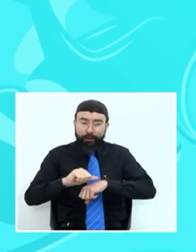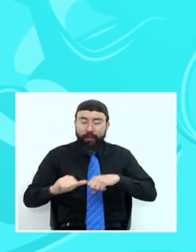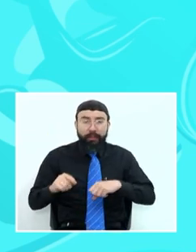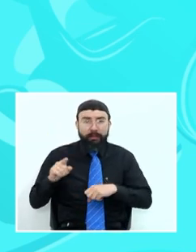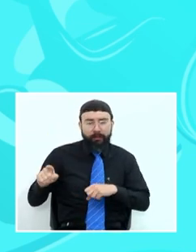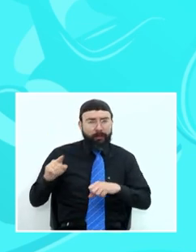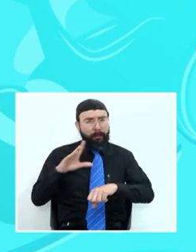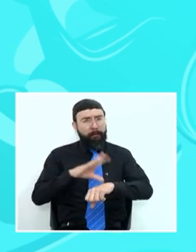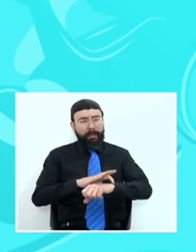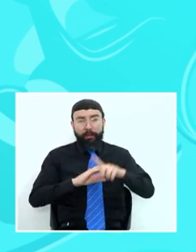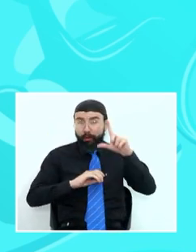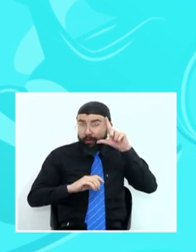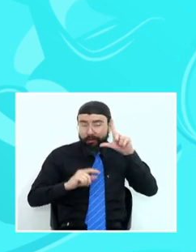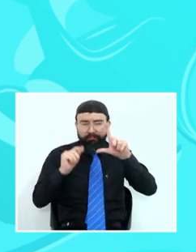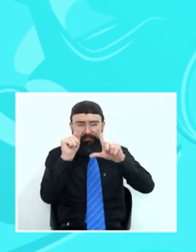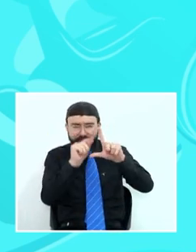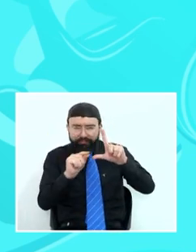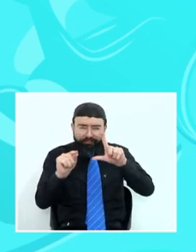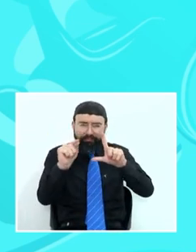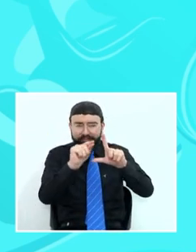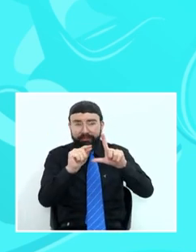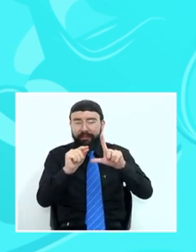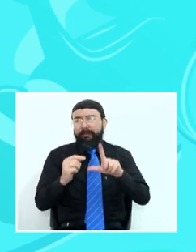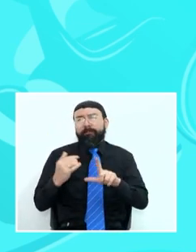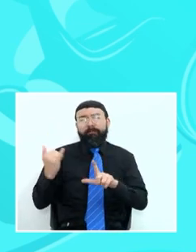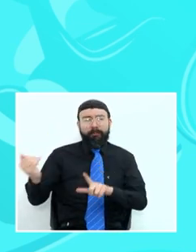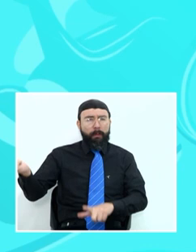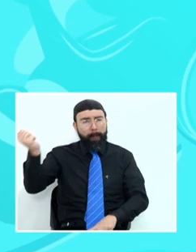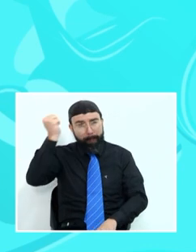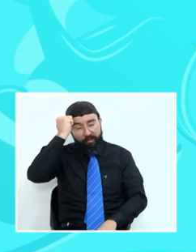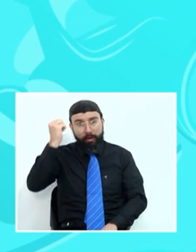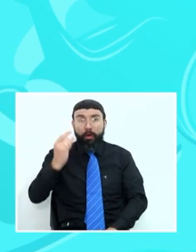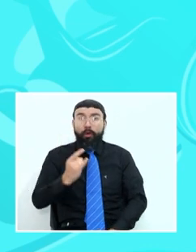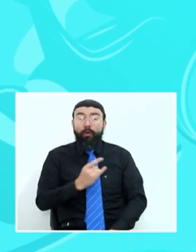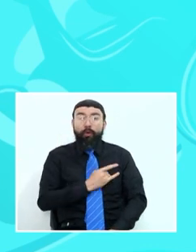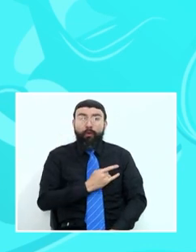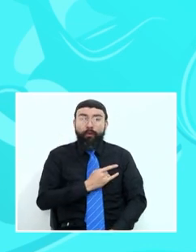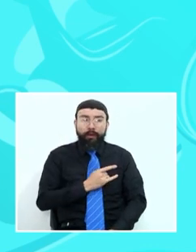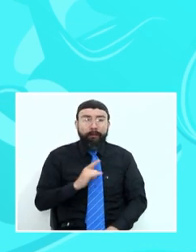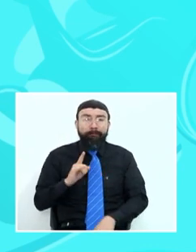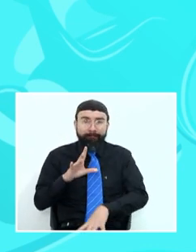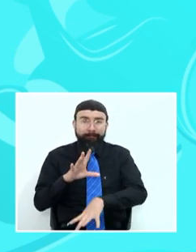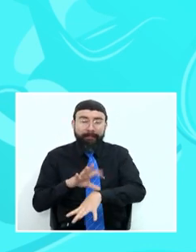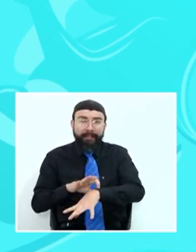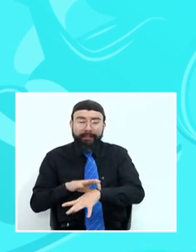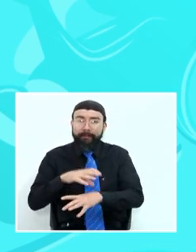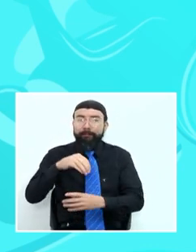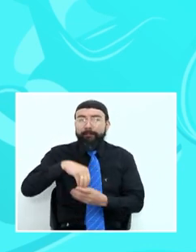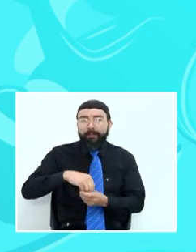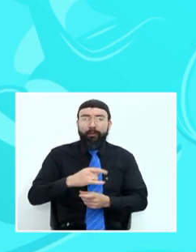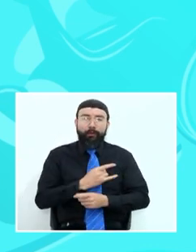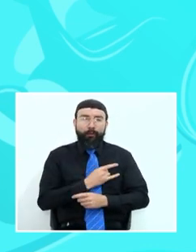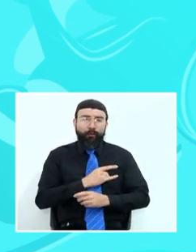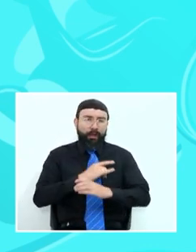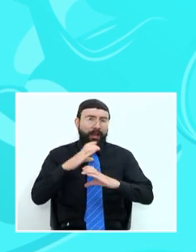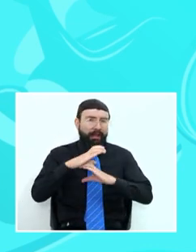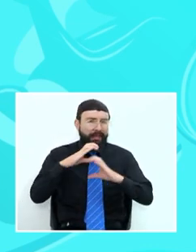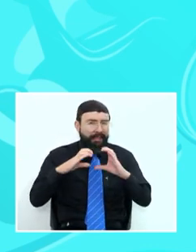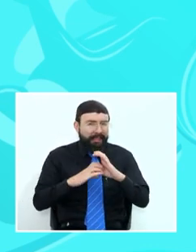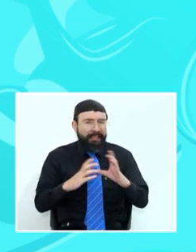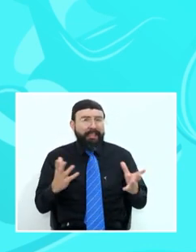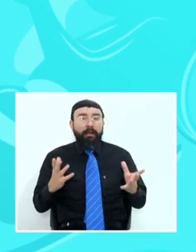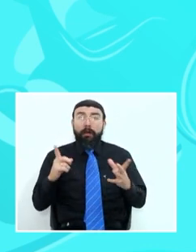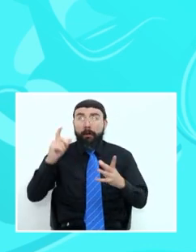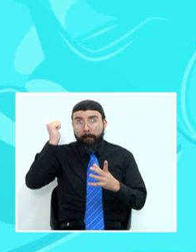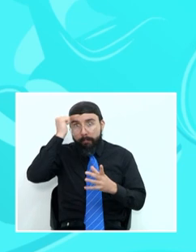ginecólogo y ha sido decano de la Facultad de Medicina en la Universidad del Cauca,